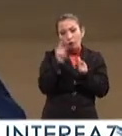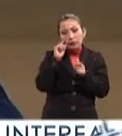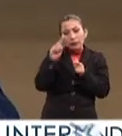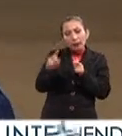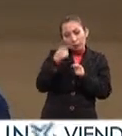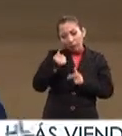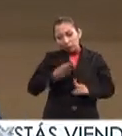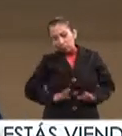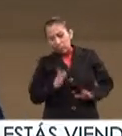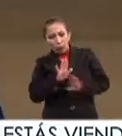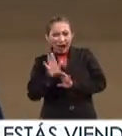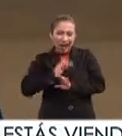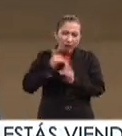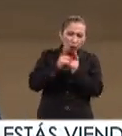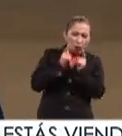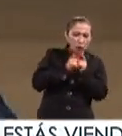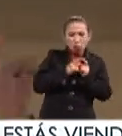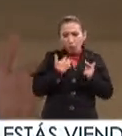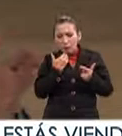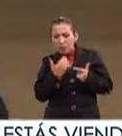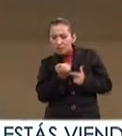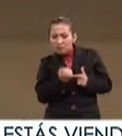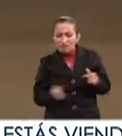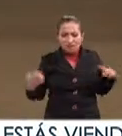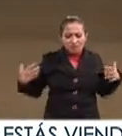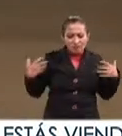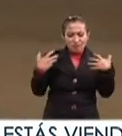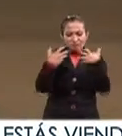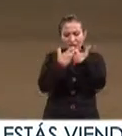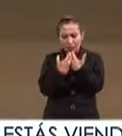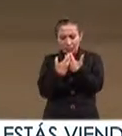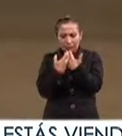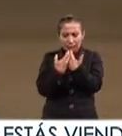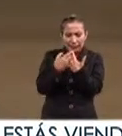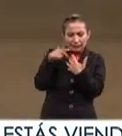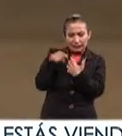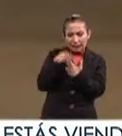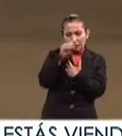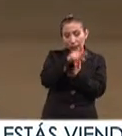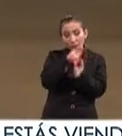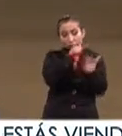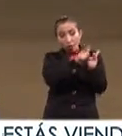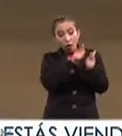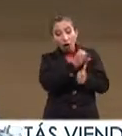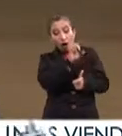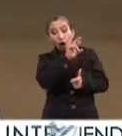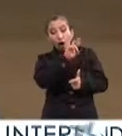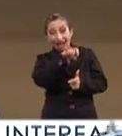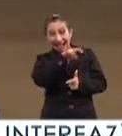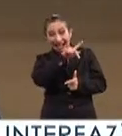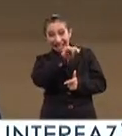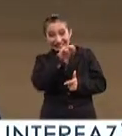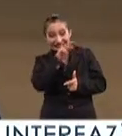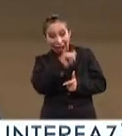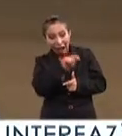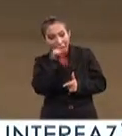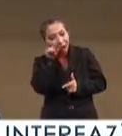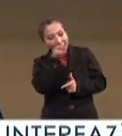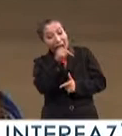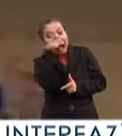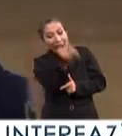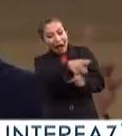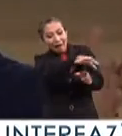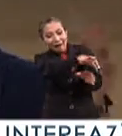un perfil adecuado para que musicalmente también tuviera una concordancia y de esta manera la orquesta se vuelve, ustedes lo van a ver, como